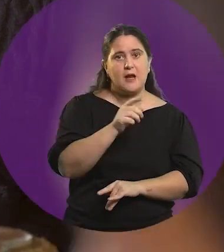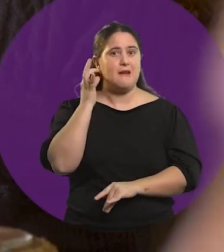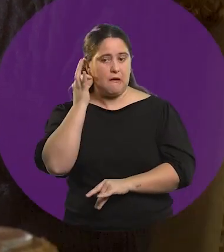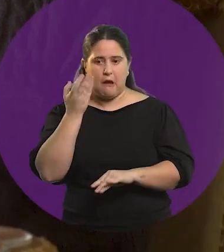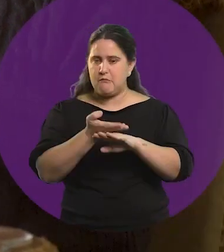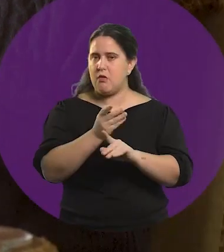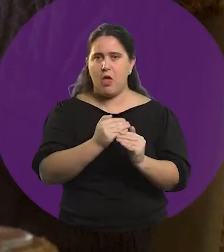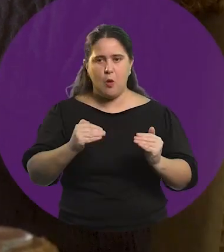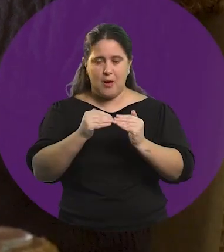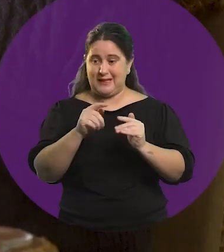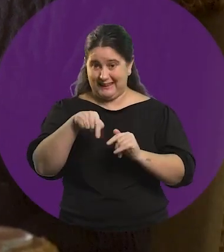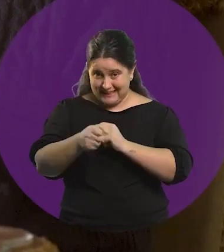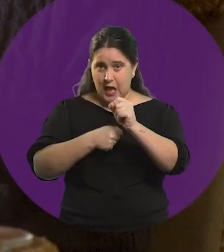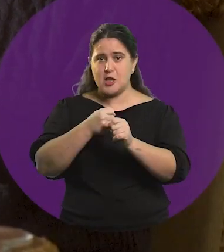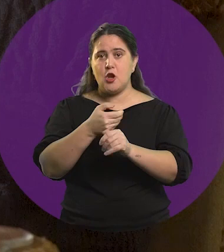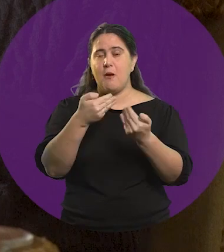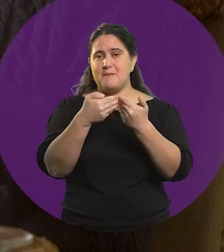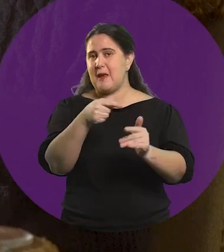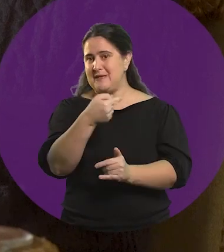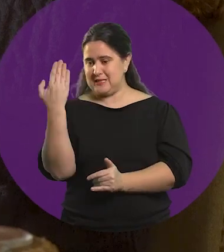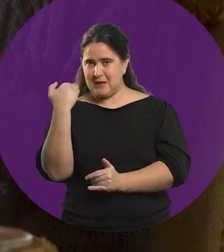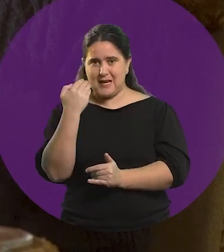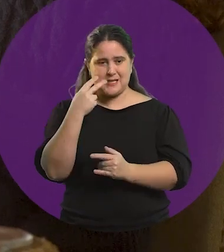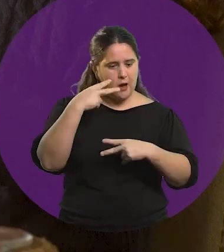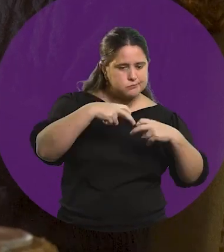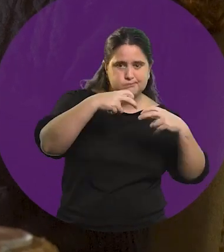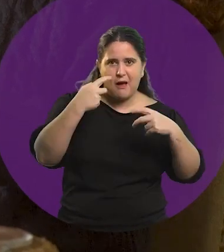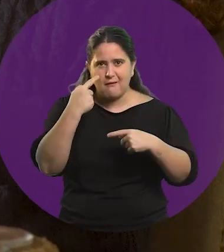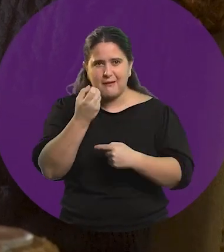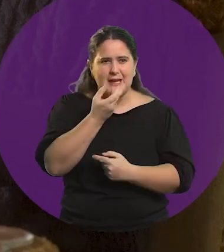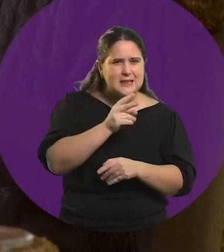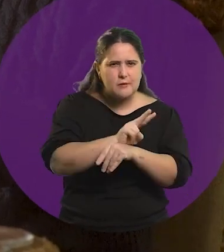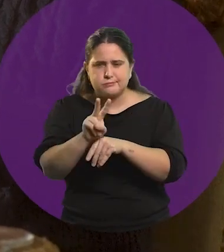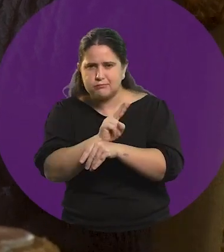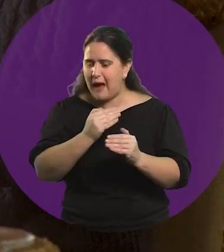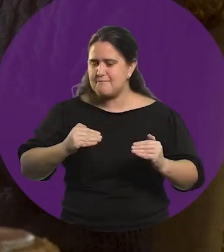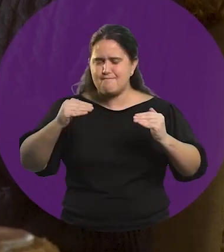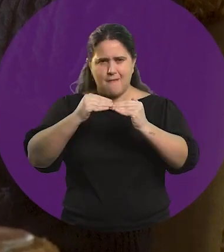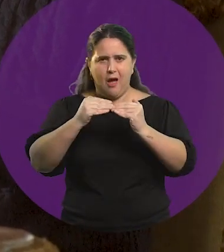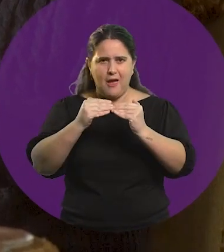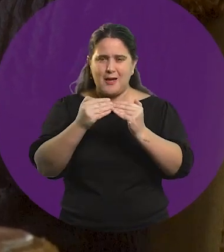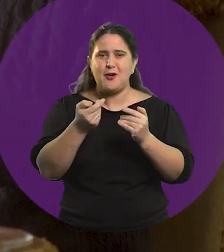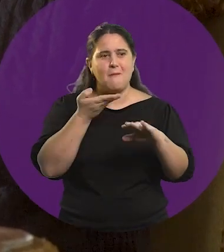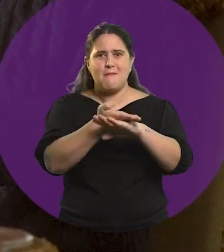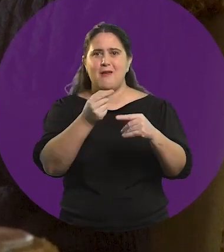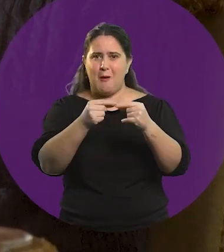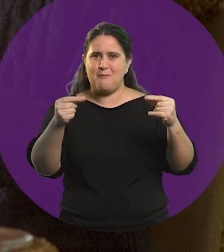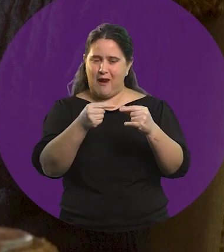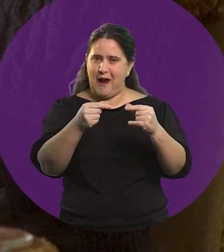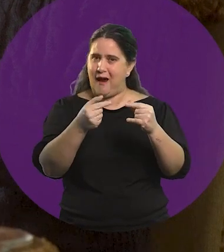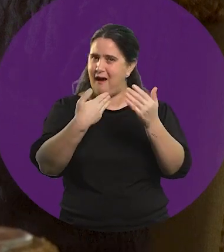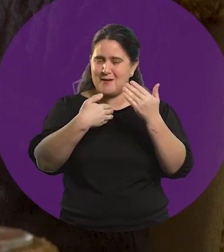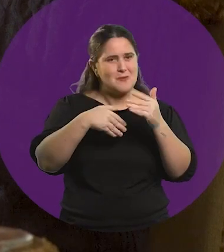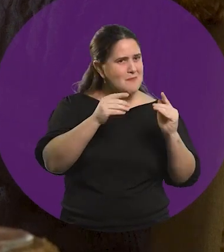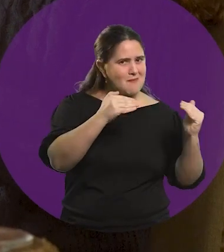este año empezamos ya la semana pasada y estuvimos monitoreando y venimos súper parejo en todos los grados con lo que es la solicitud de